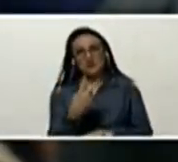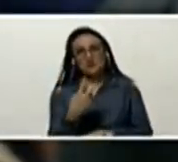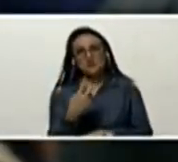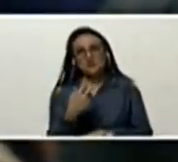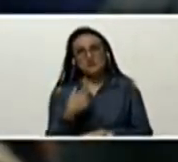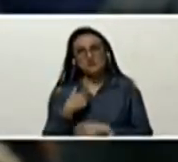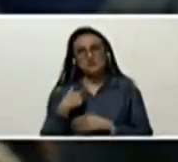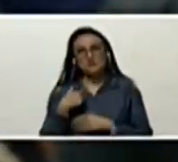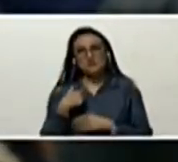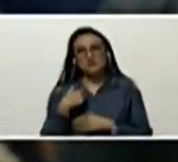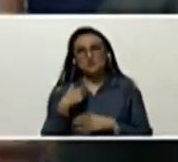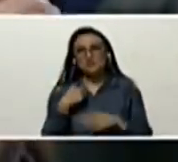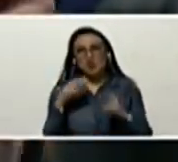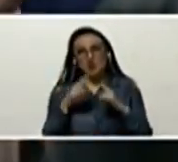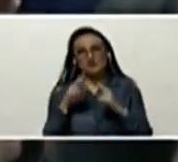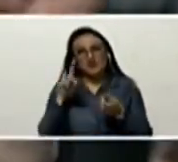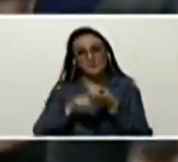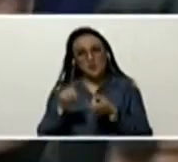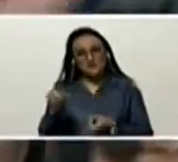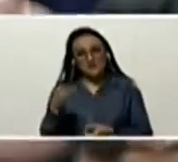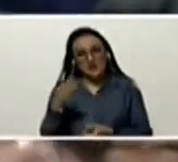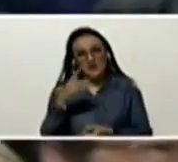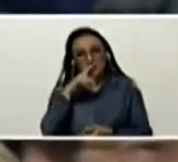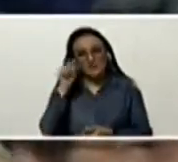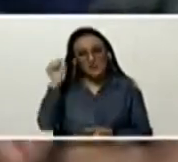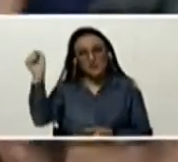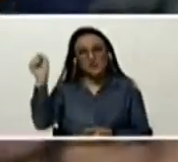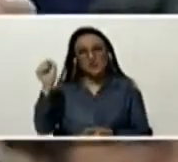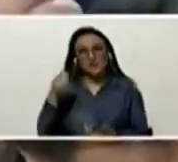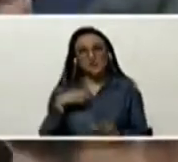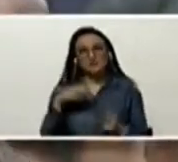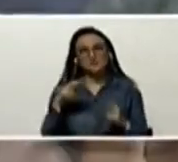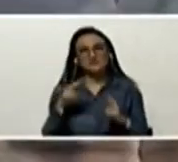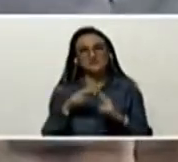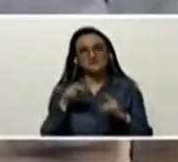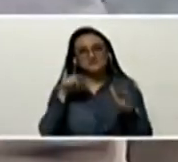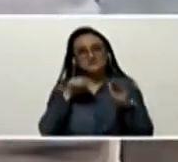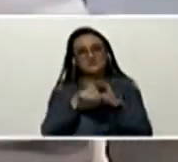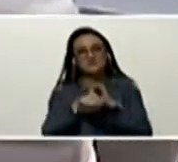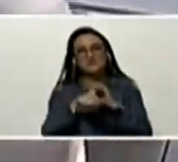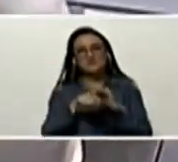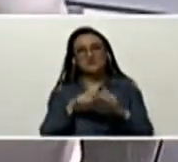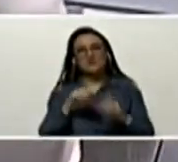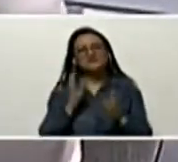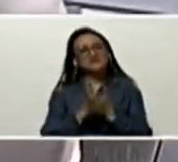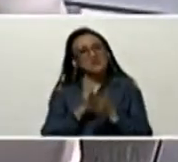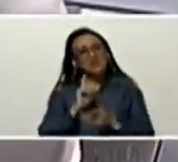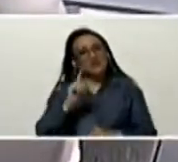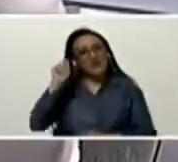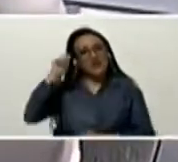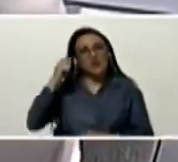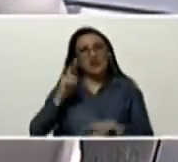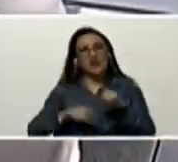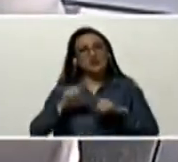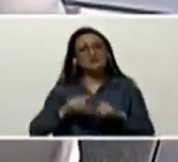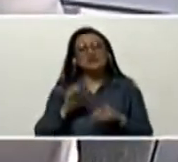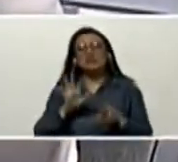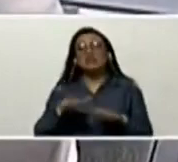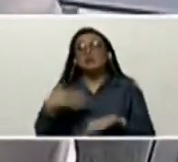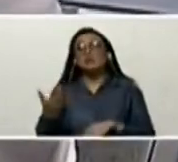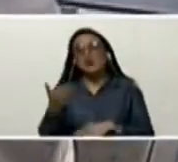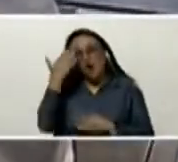junto con Cilia, que nos conocimos en el cuartel San Carlos, pero las cosas, siempre hay que recordar las cosas, porque si no se olvidan,